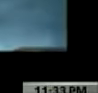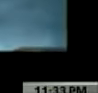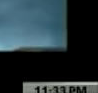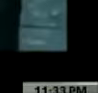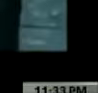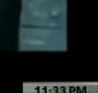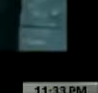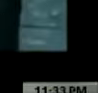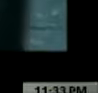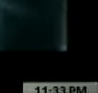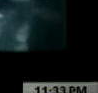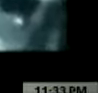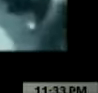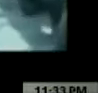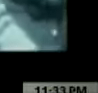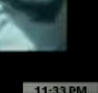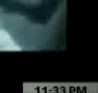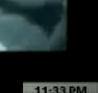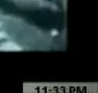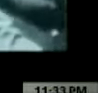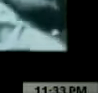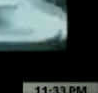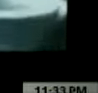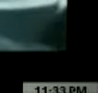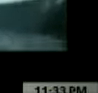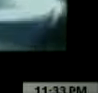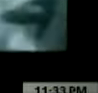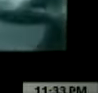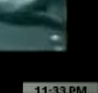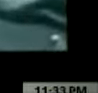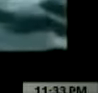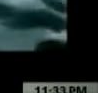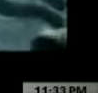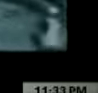A que articulen mecanismos no pacíficos.